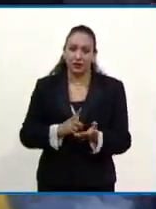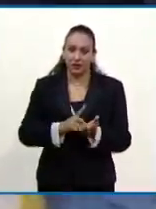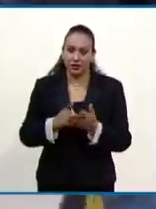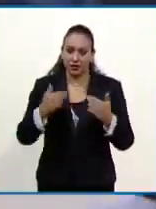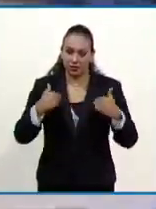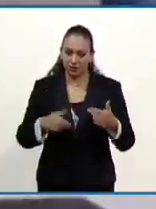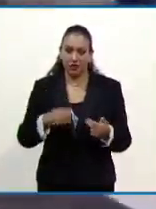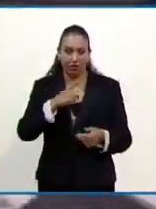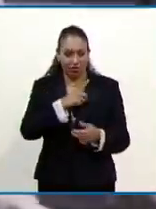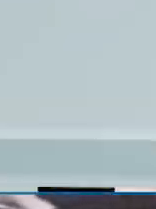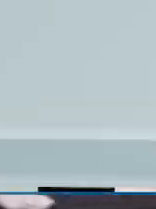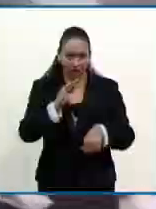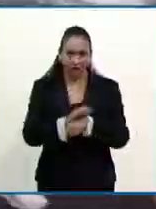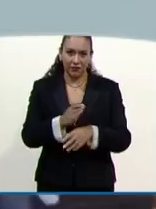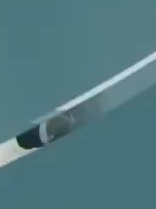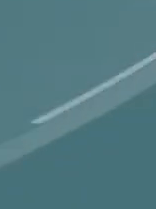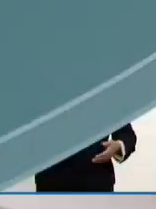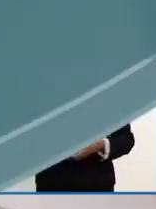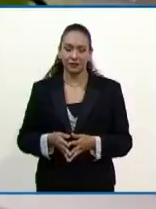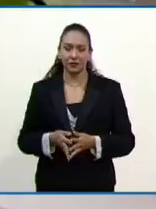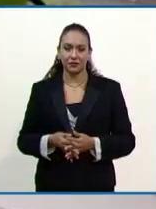convenciones.